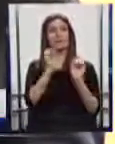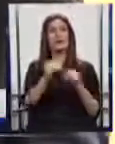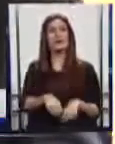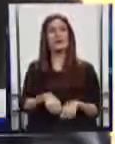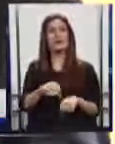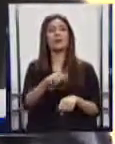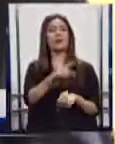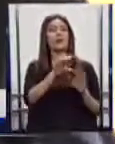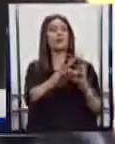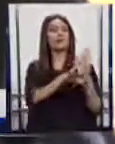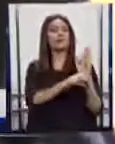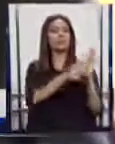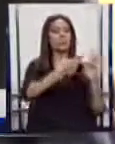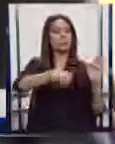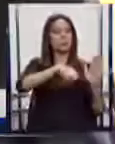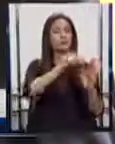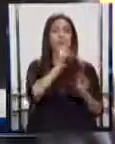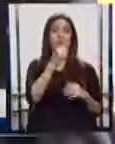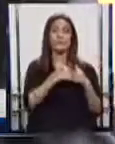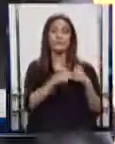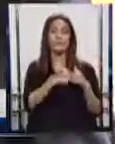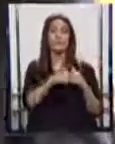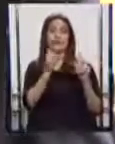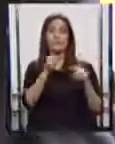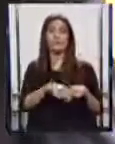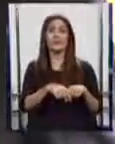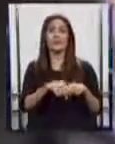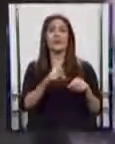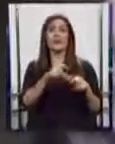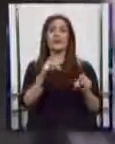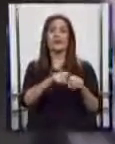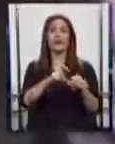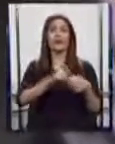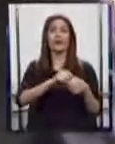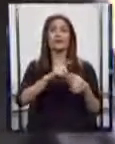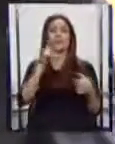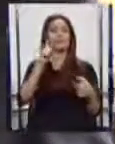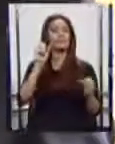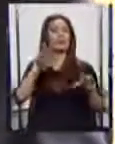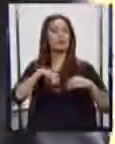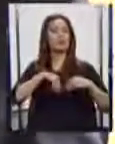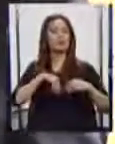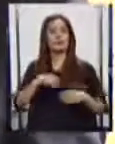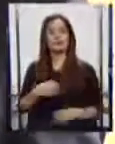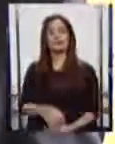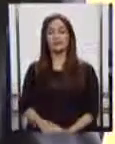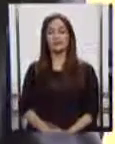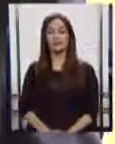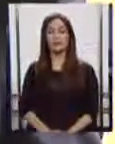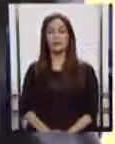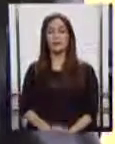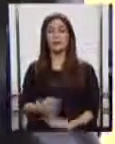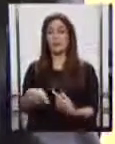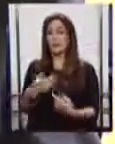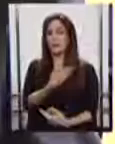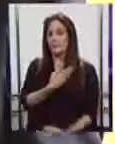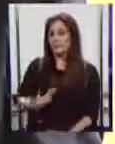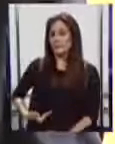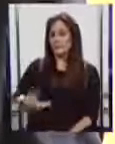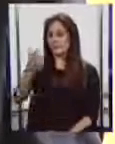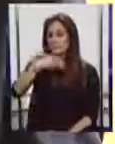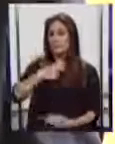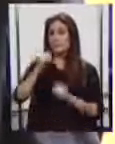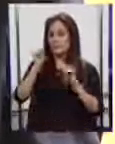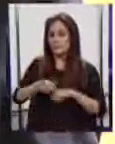Corte Constitucional. Y ese es un problema porque habrá que abrirse candado. Es decir, el presidente de la República, ya en el poder, tiene la capacidad de